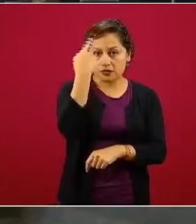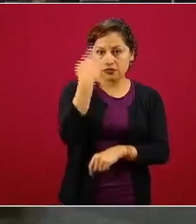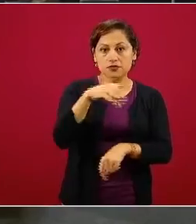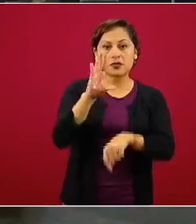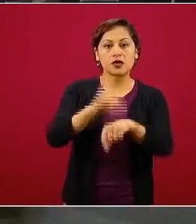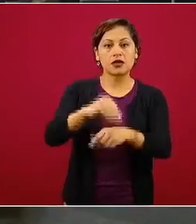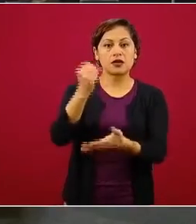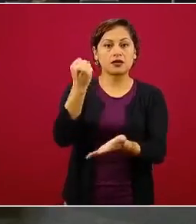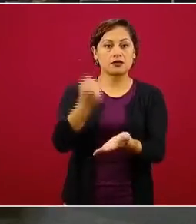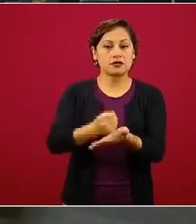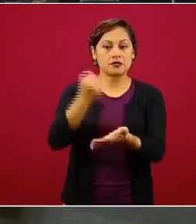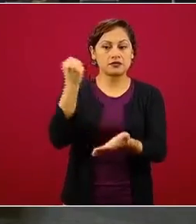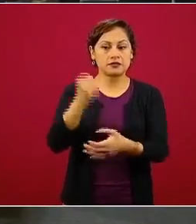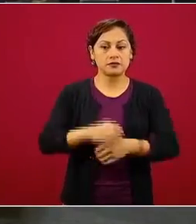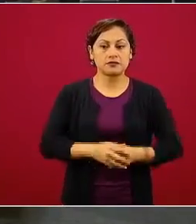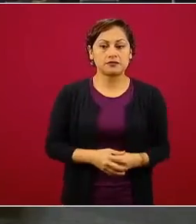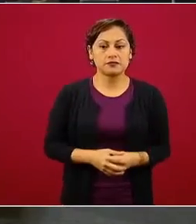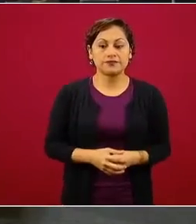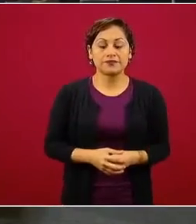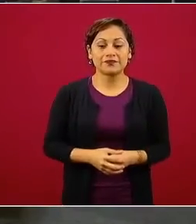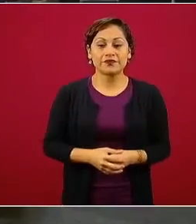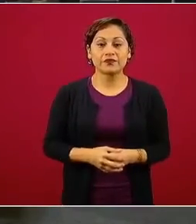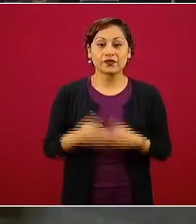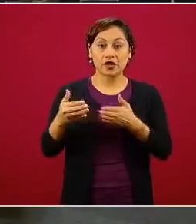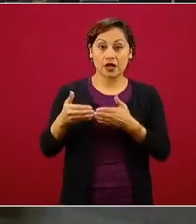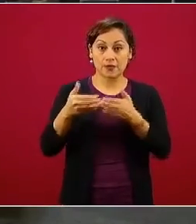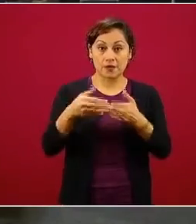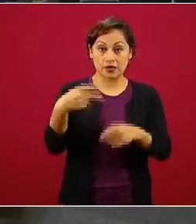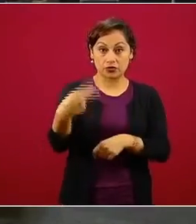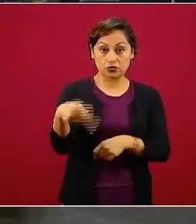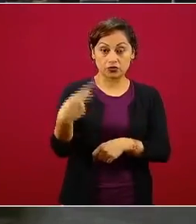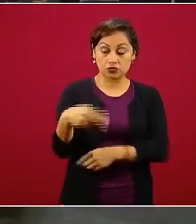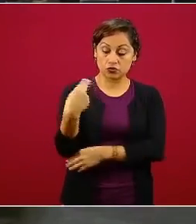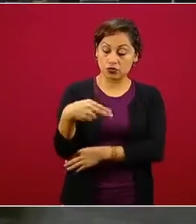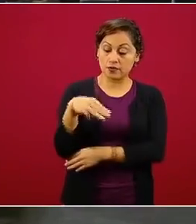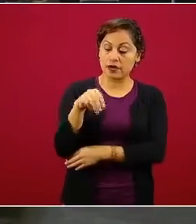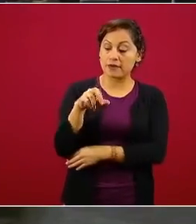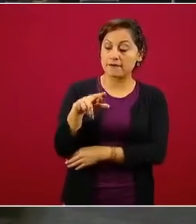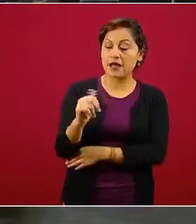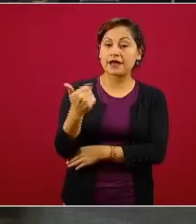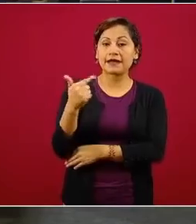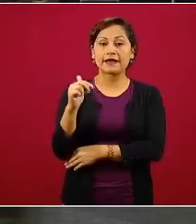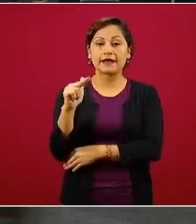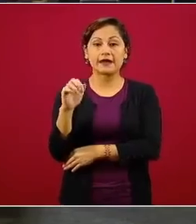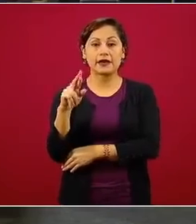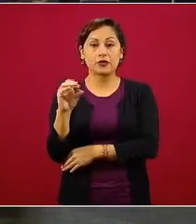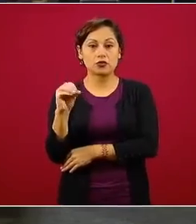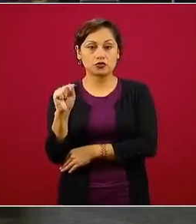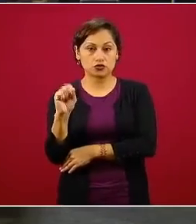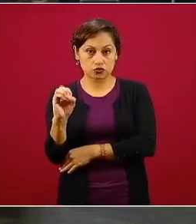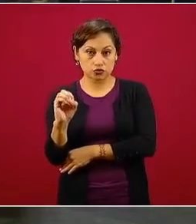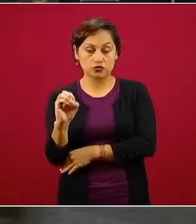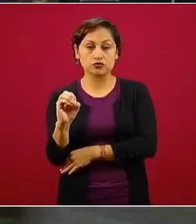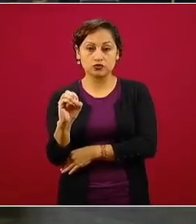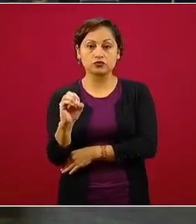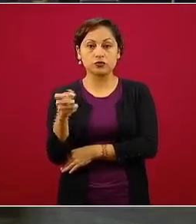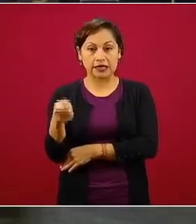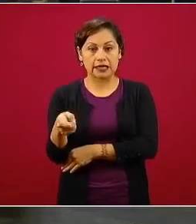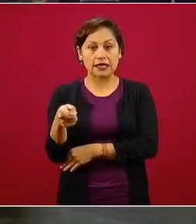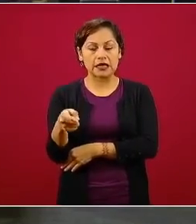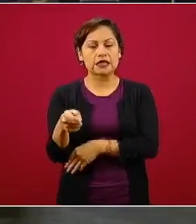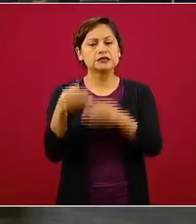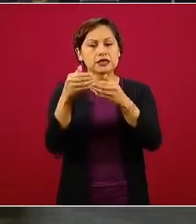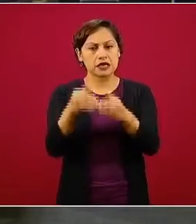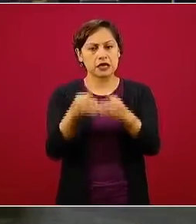altura. El barco se llama Mar Generoso y es para pesca comercial, el